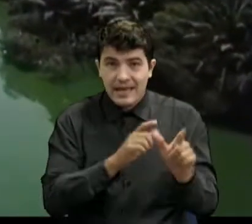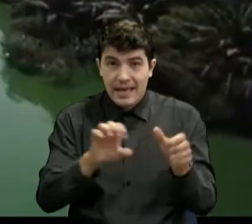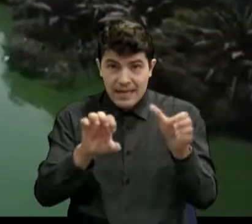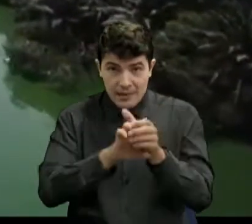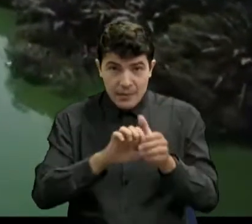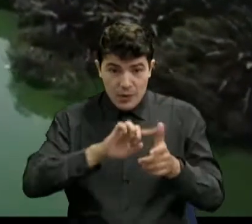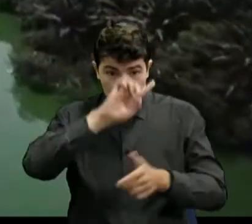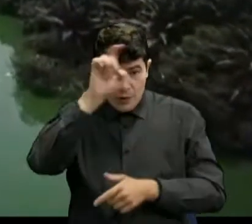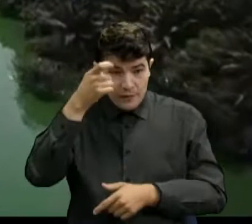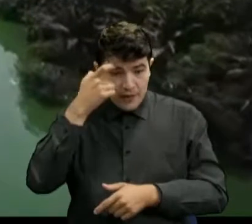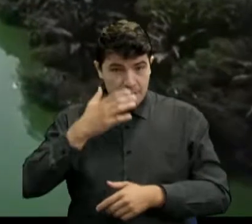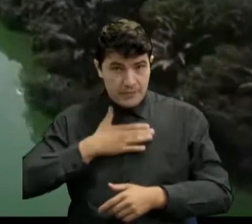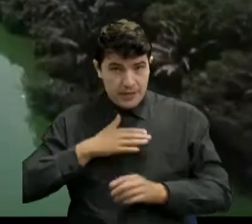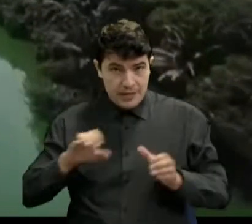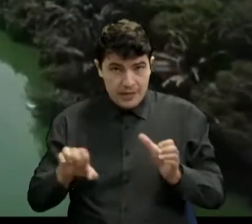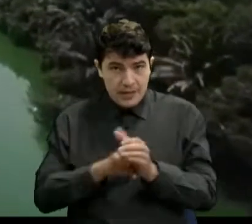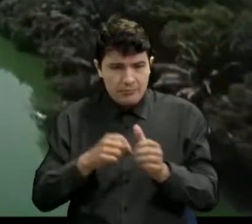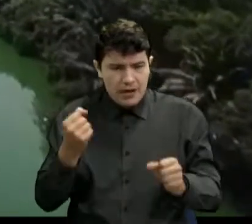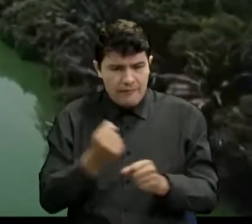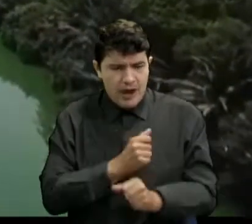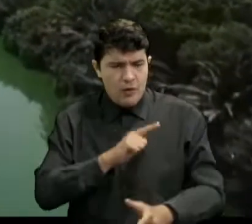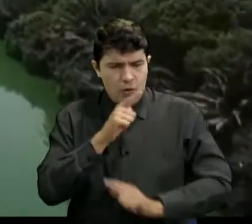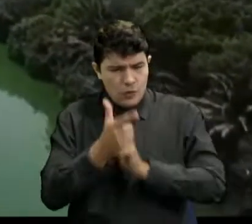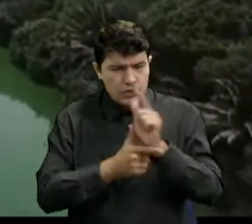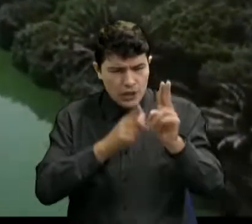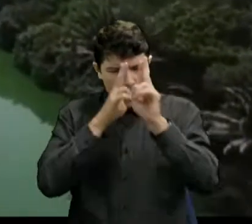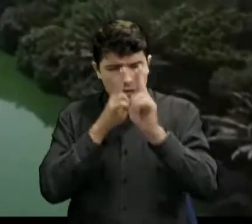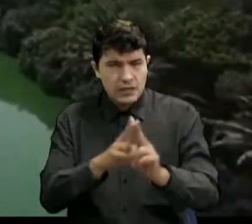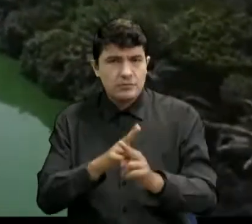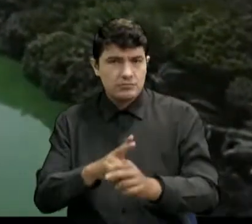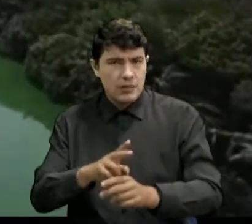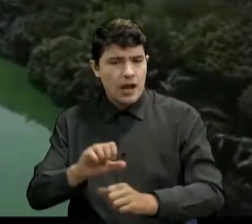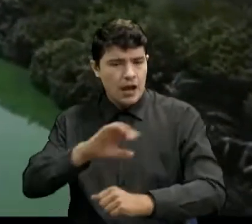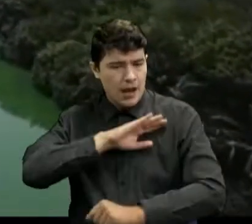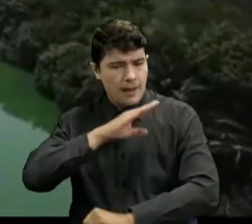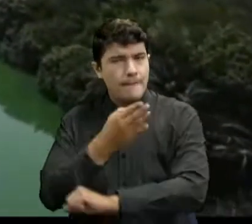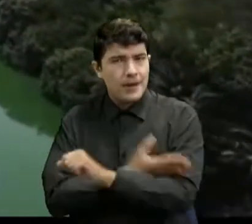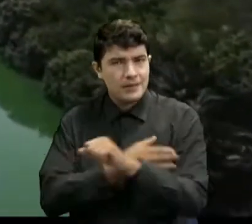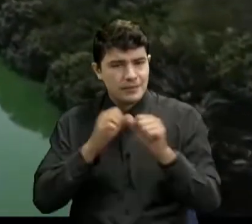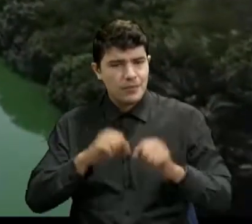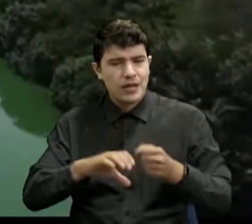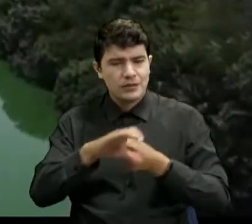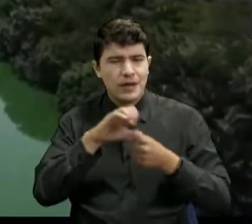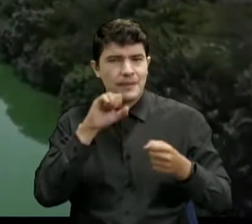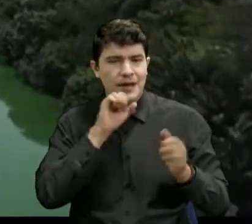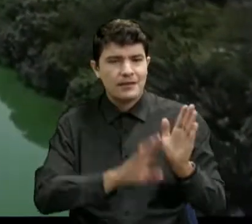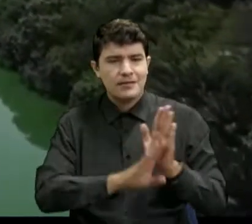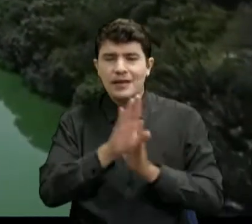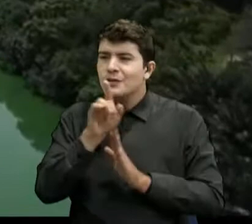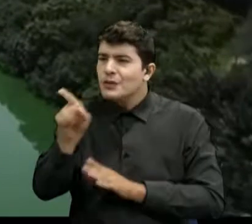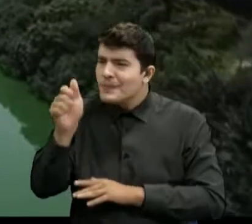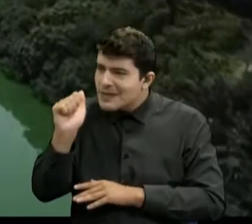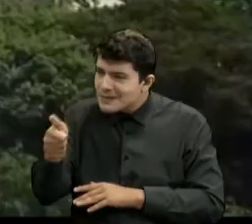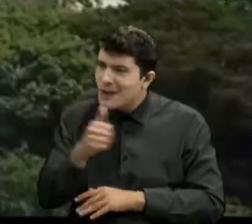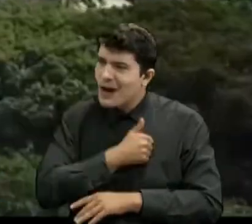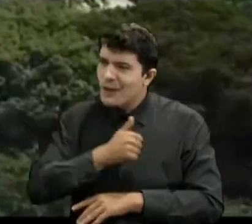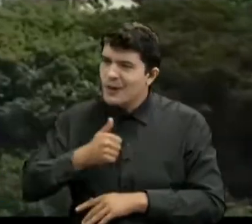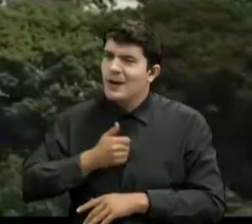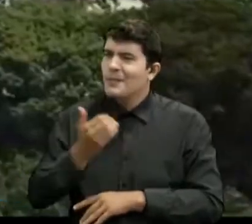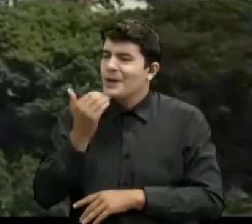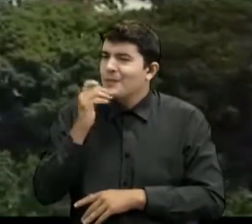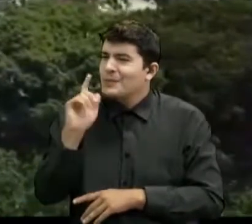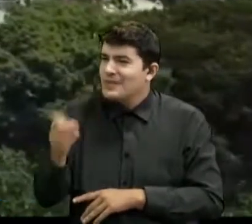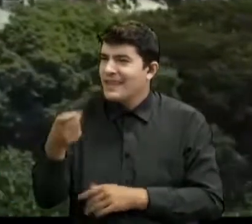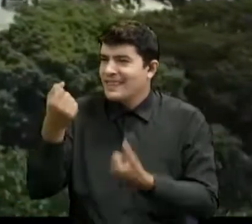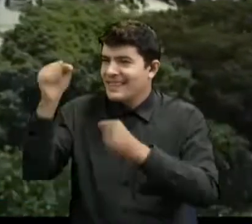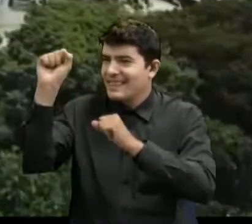honesto, un equipo de fuerza, un equipo valiente en estos tiempos de pandemia y que está sacando la ciudad adelante. No, pero alcalde, hay que ponerse una calificación, póngase 10 por lo